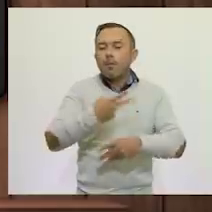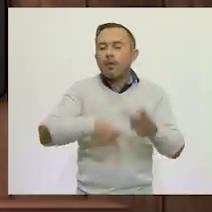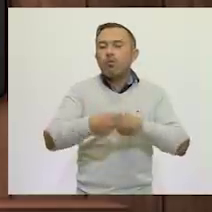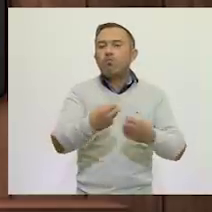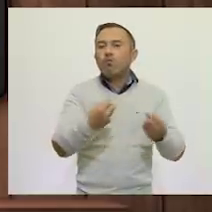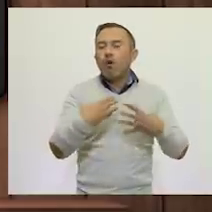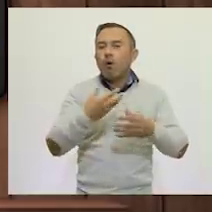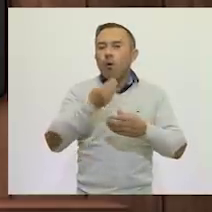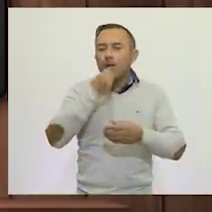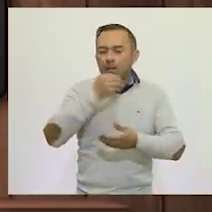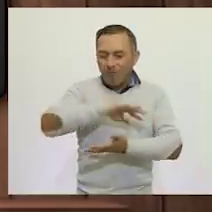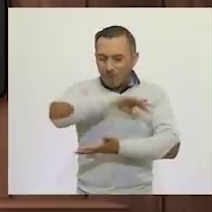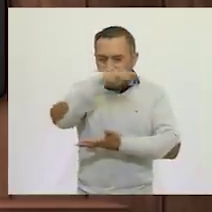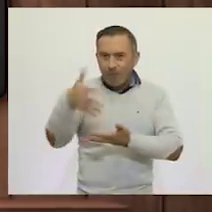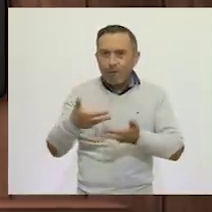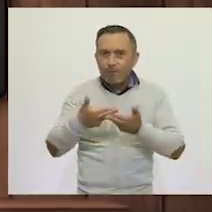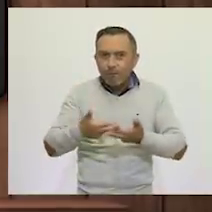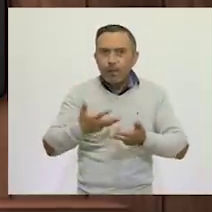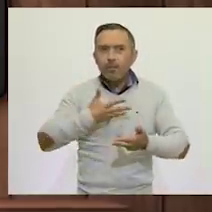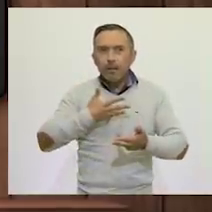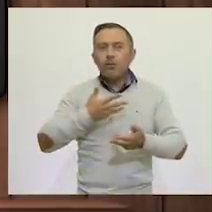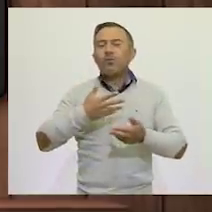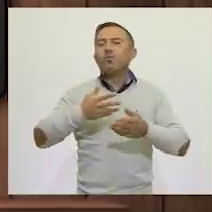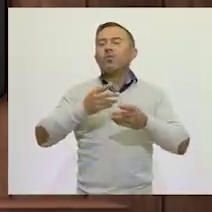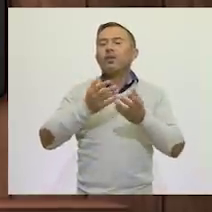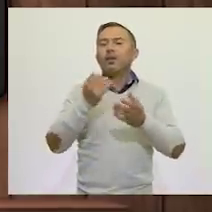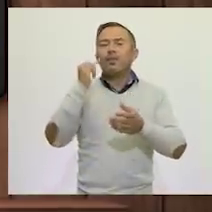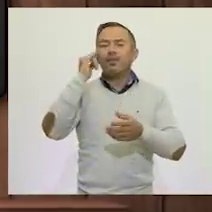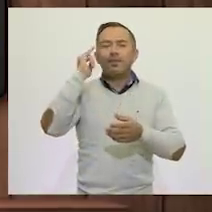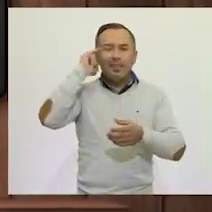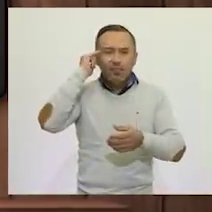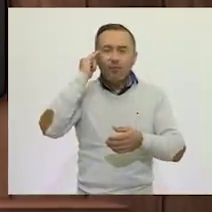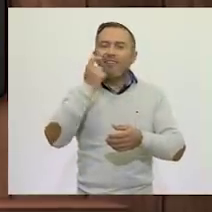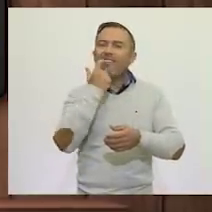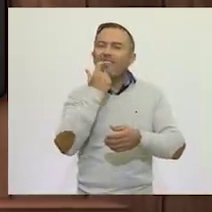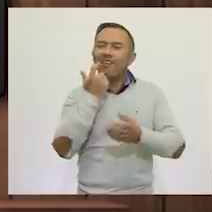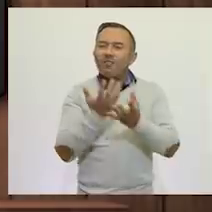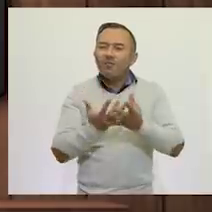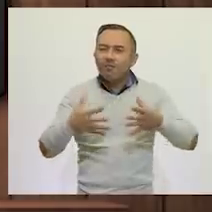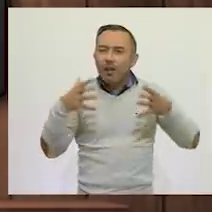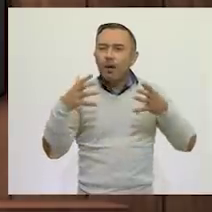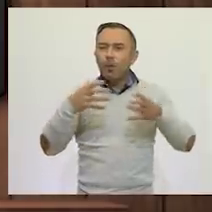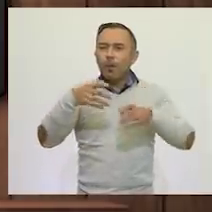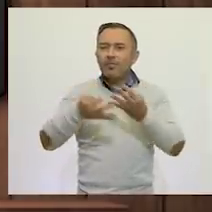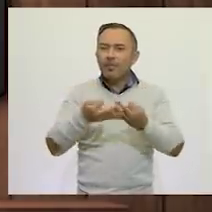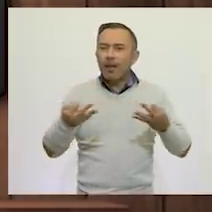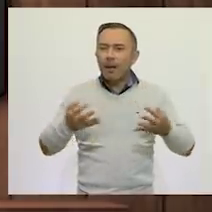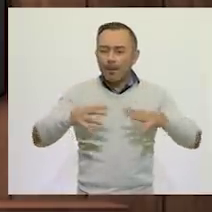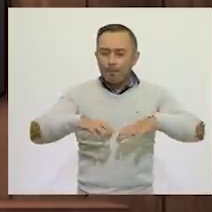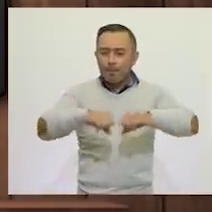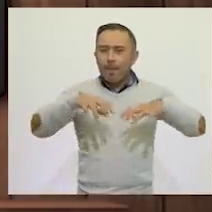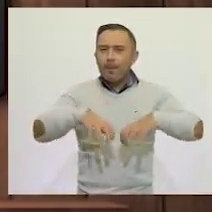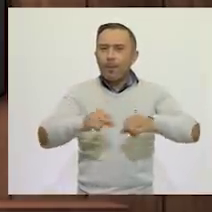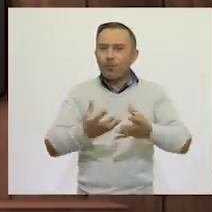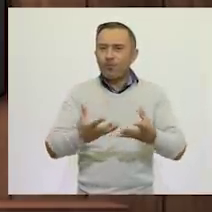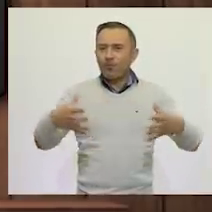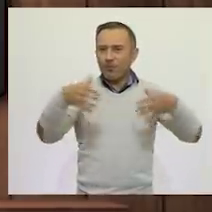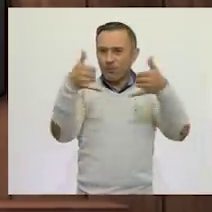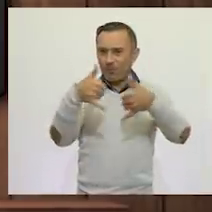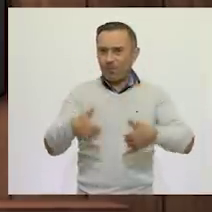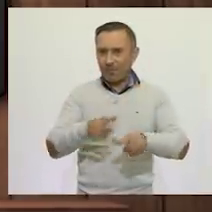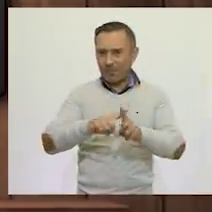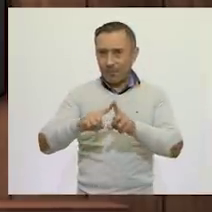se crearon vasijas, nació la alfarería y figurillas de barro. Además de todo, algunos pobladores acumularon los granos de